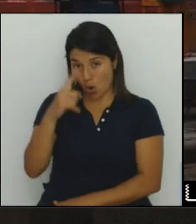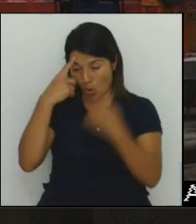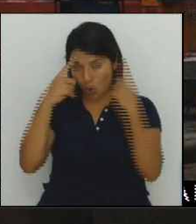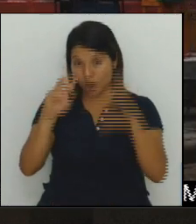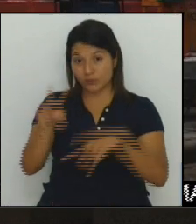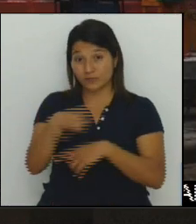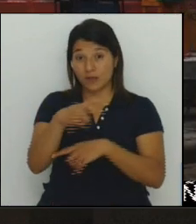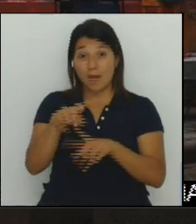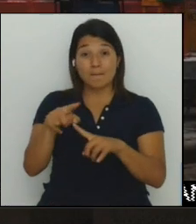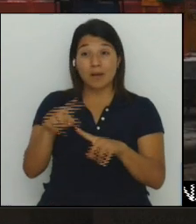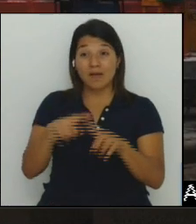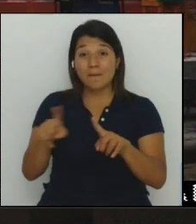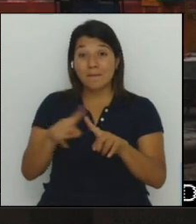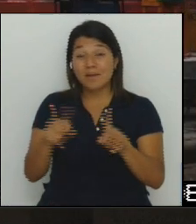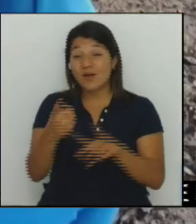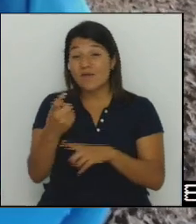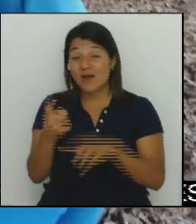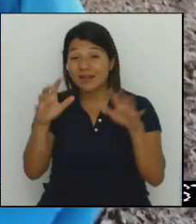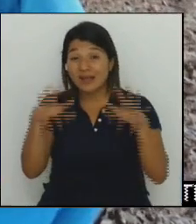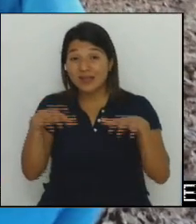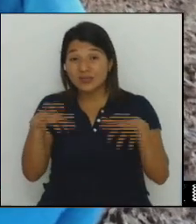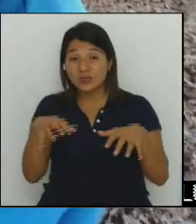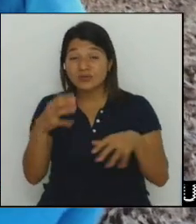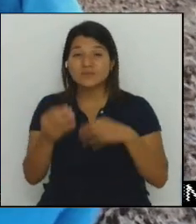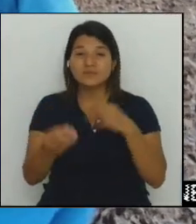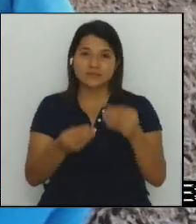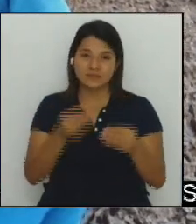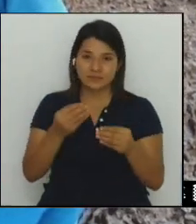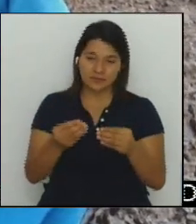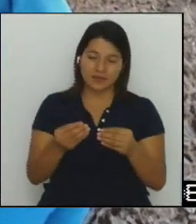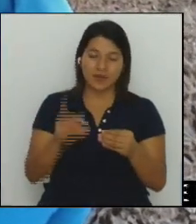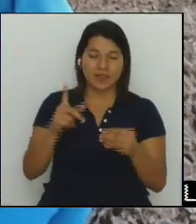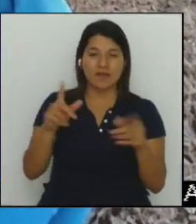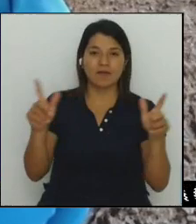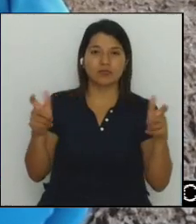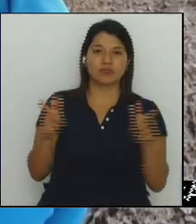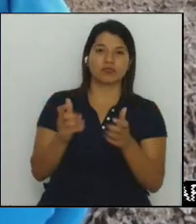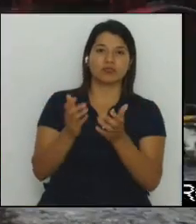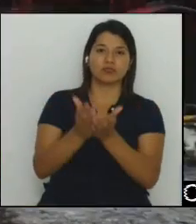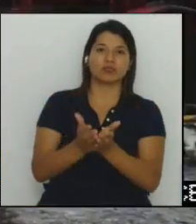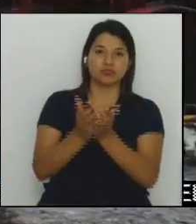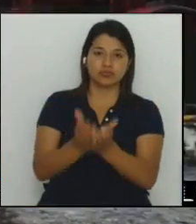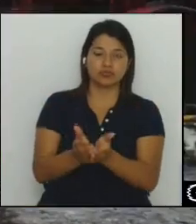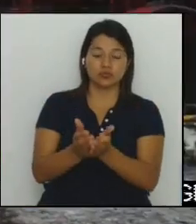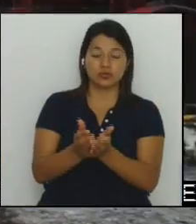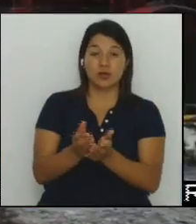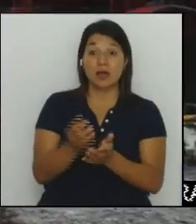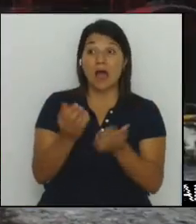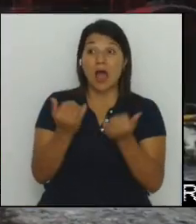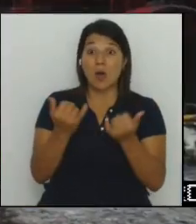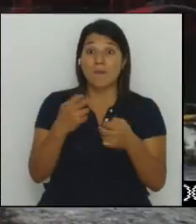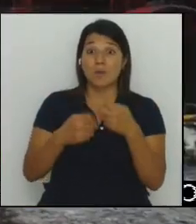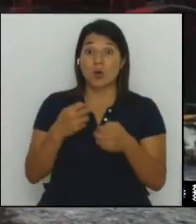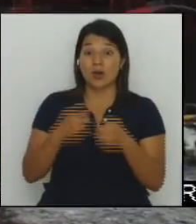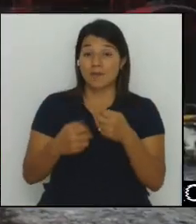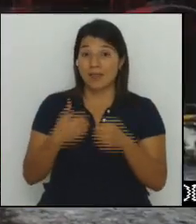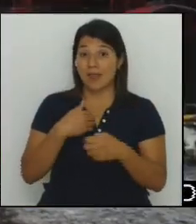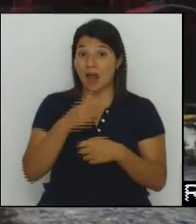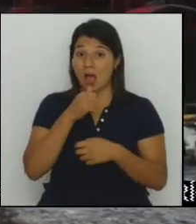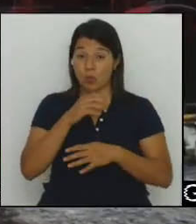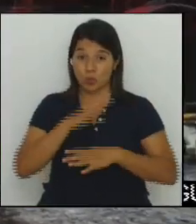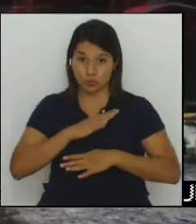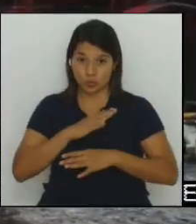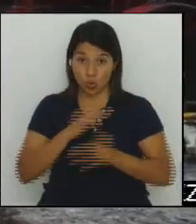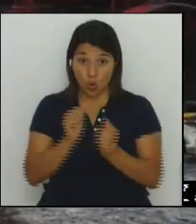autoridades a reducir el calado de los buques en medio de una crisis por el abastecimiento de agua. Con estos trabajos de mantenimiento